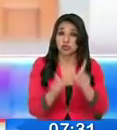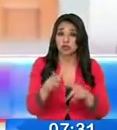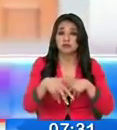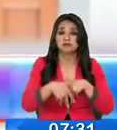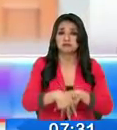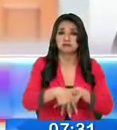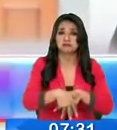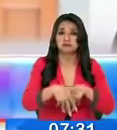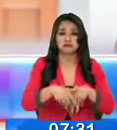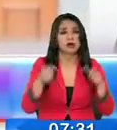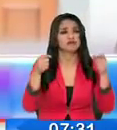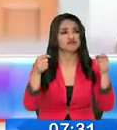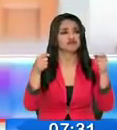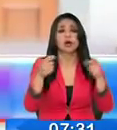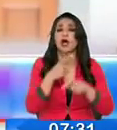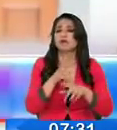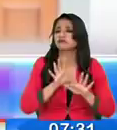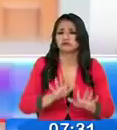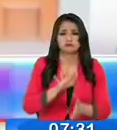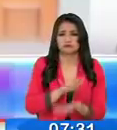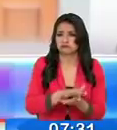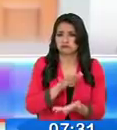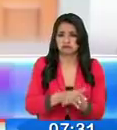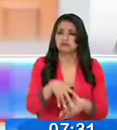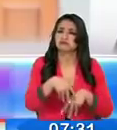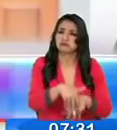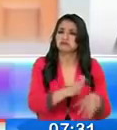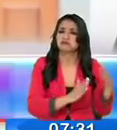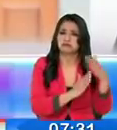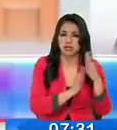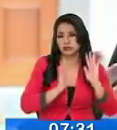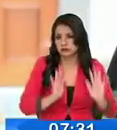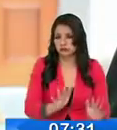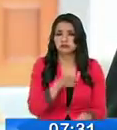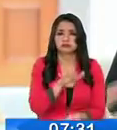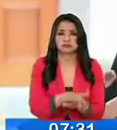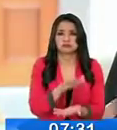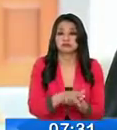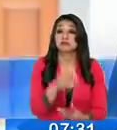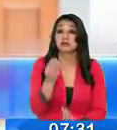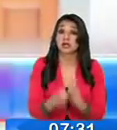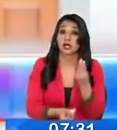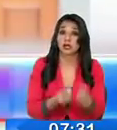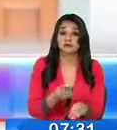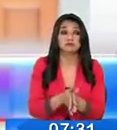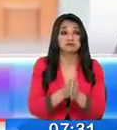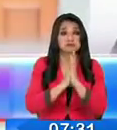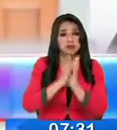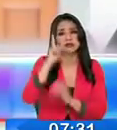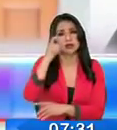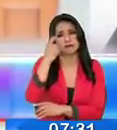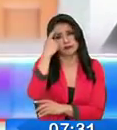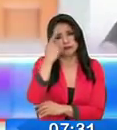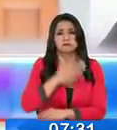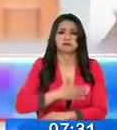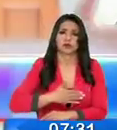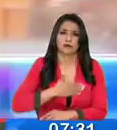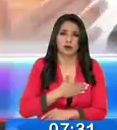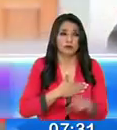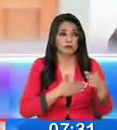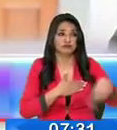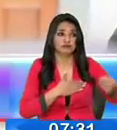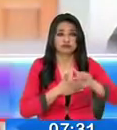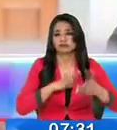de esa manera, fueron tomas pacíficas. En esos casos, lo que se ha pedido a los gobernadores es